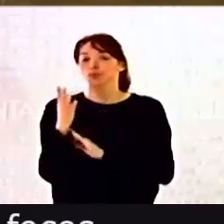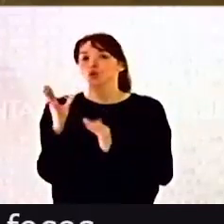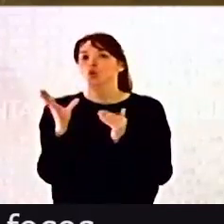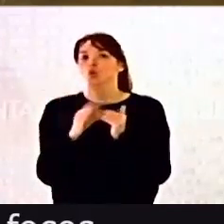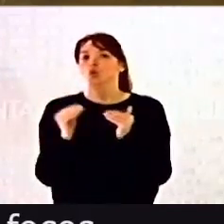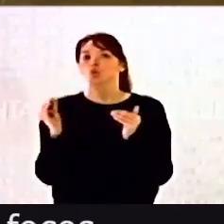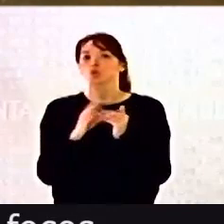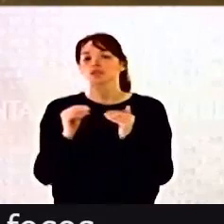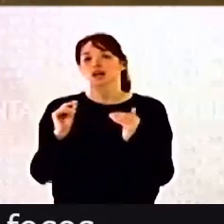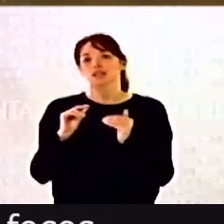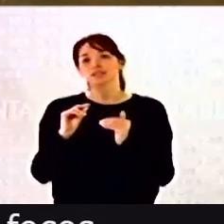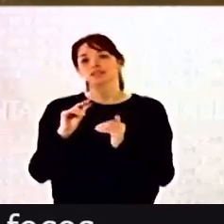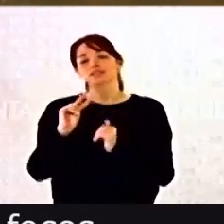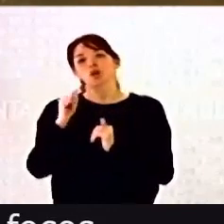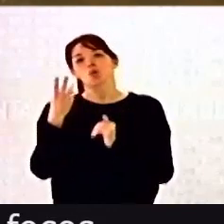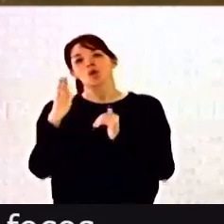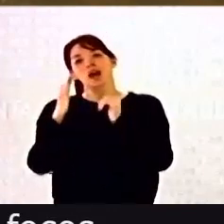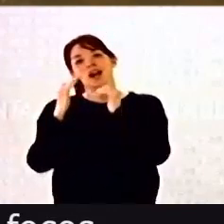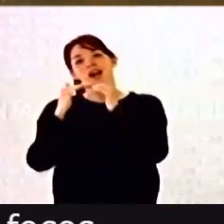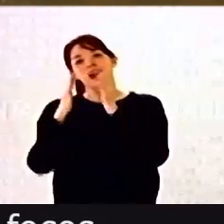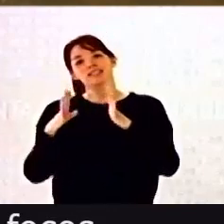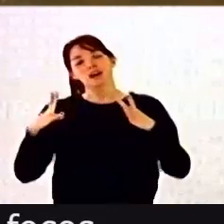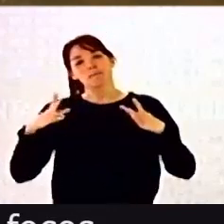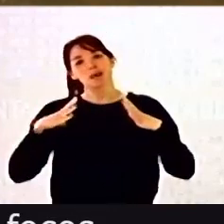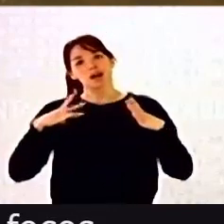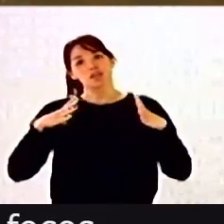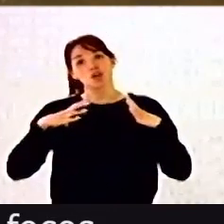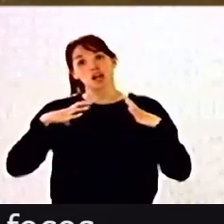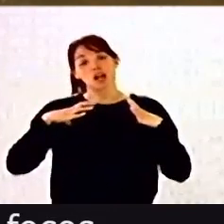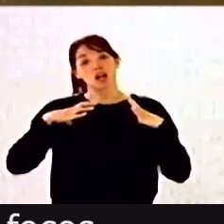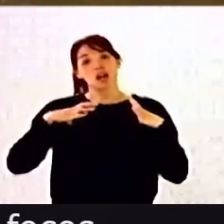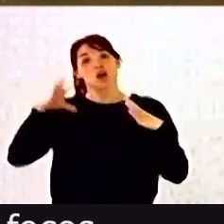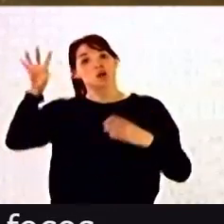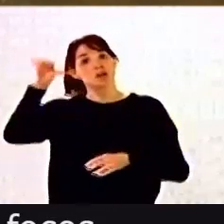segundas residencias por personas de otras comunidades autónomas,